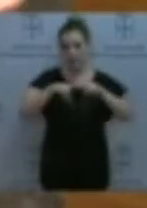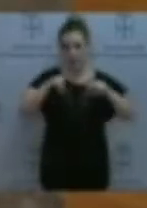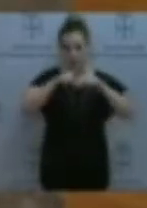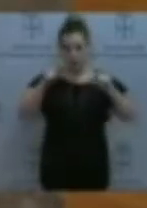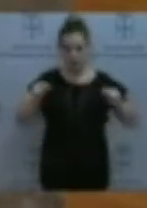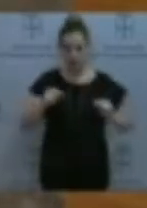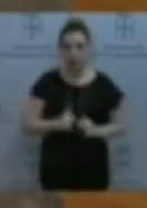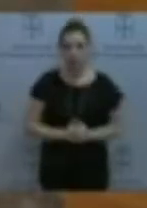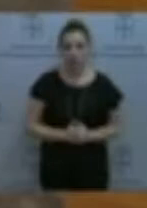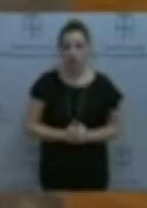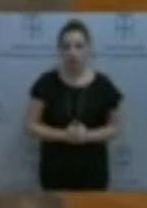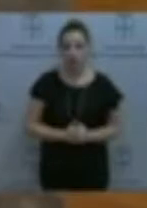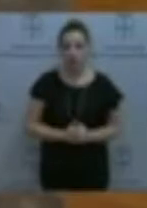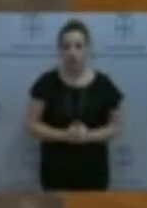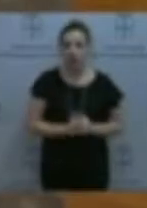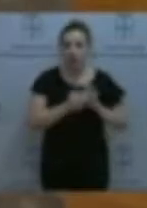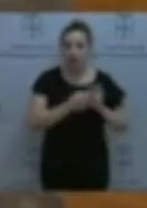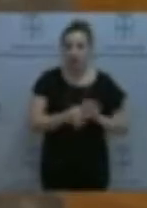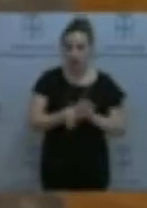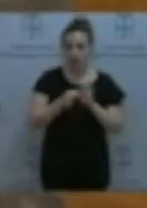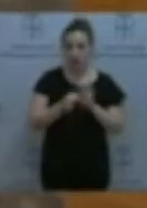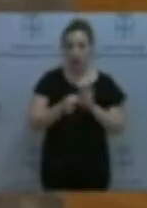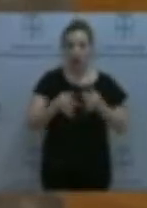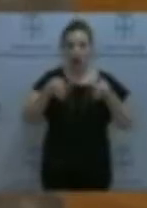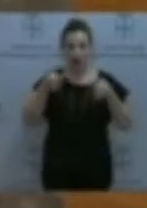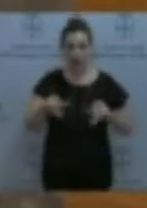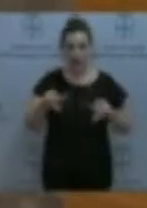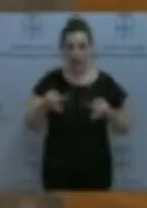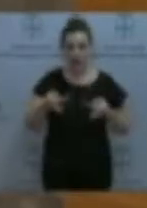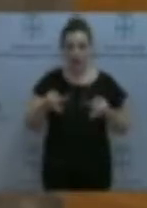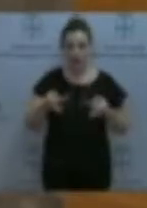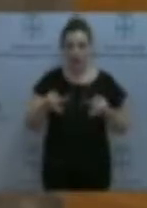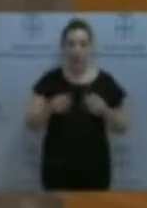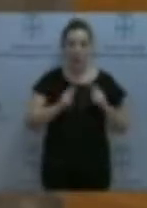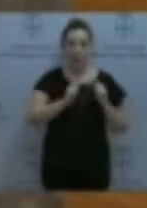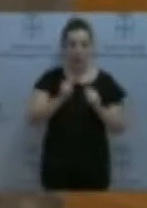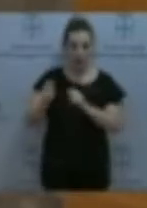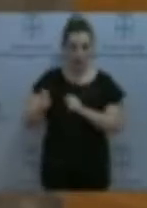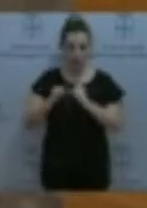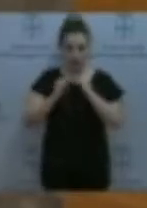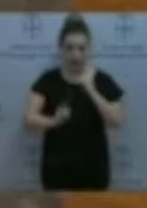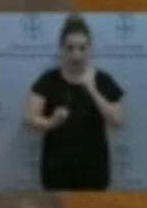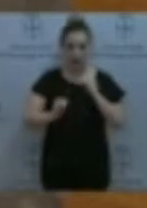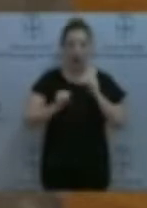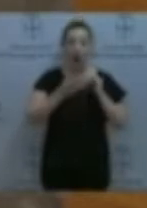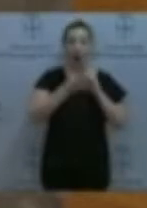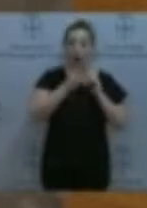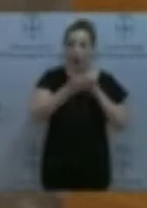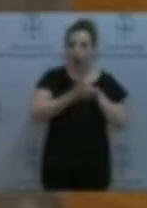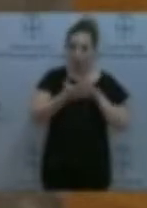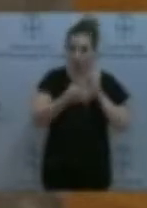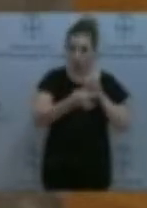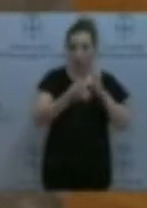garantía de suministro, en cuanto a la calidad del mismo, atendiendo a los parámetros de